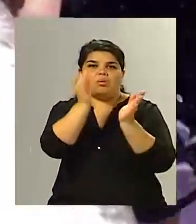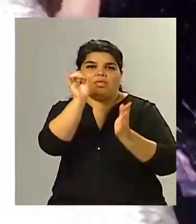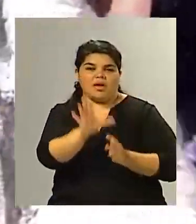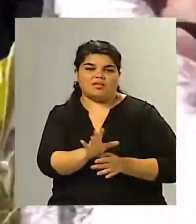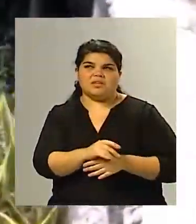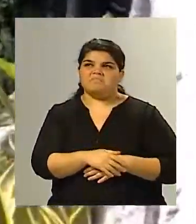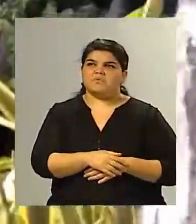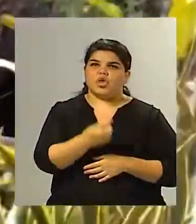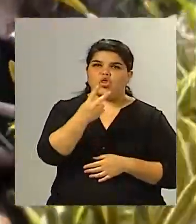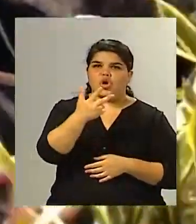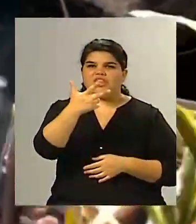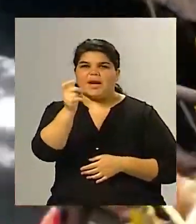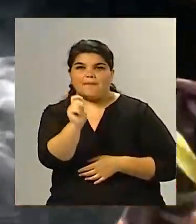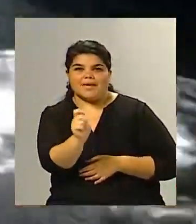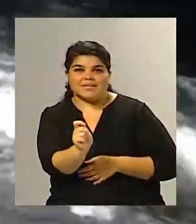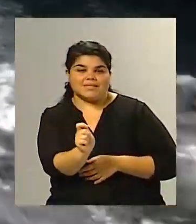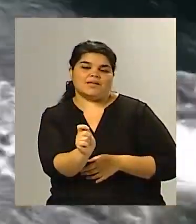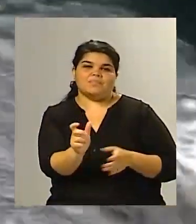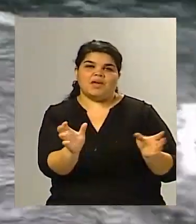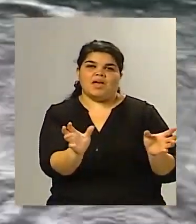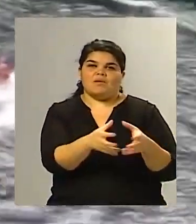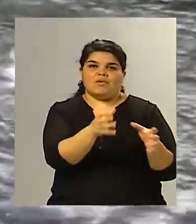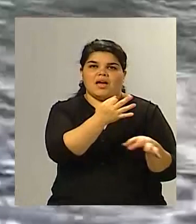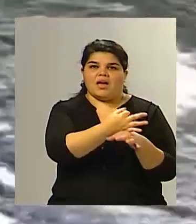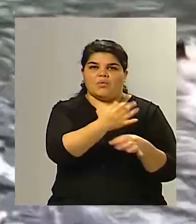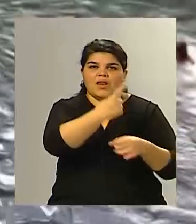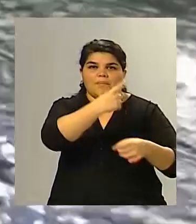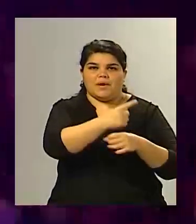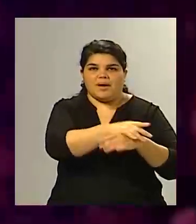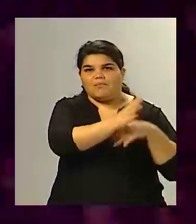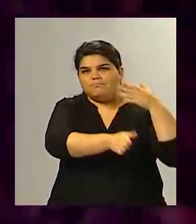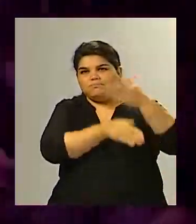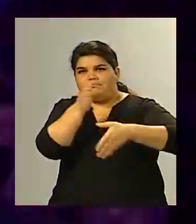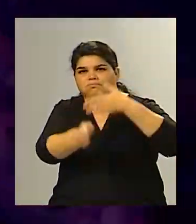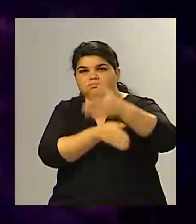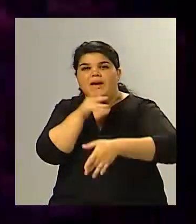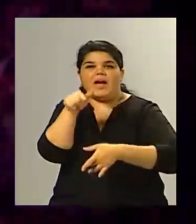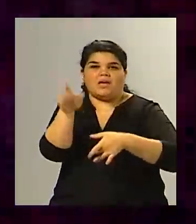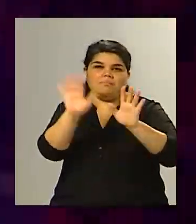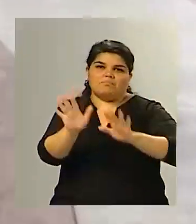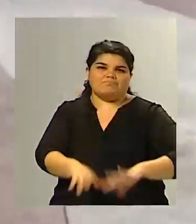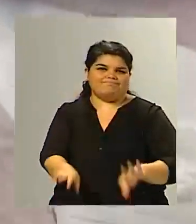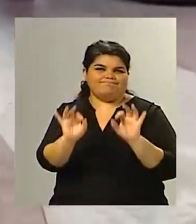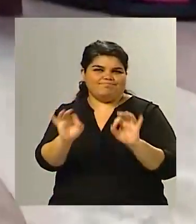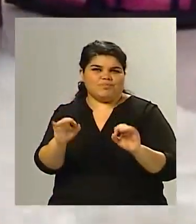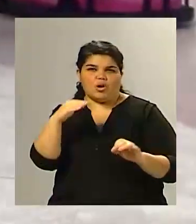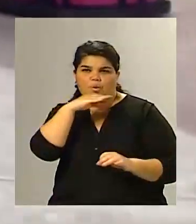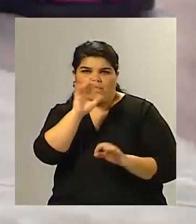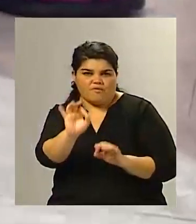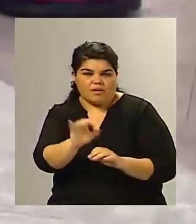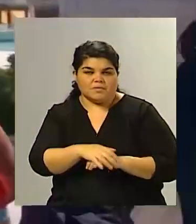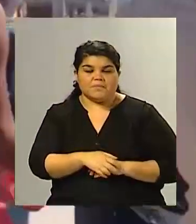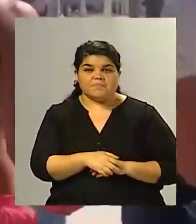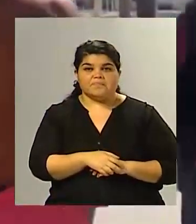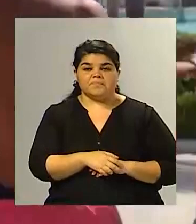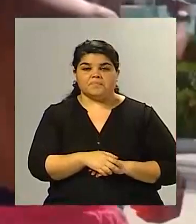2/3 meses de temporada estudiantil primaria, entonces es el destino como más preparado para viajes egresados. Uh-huh. El destino